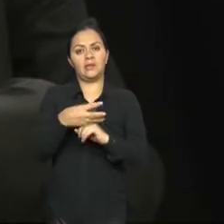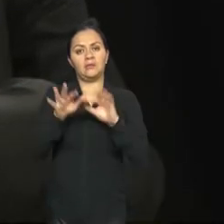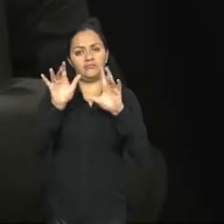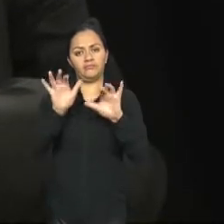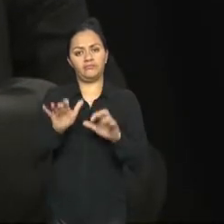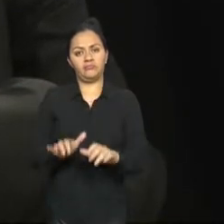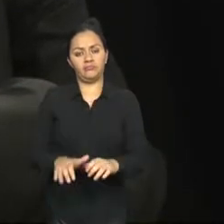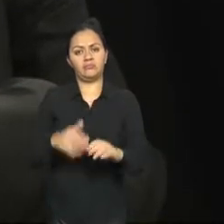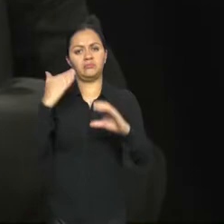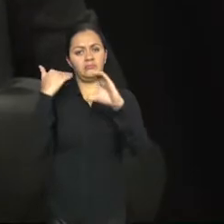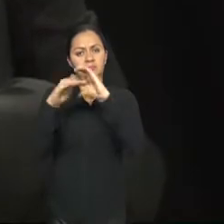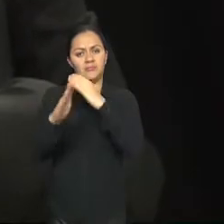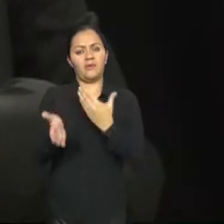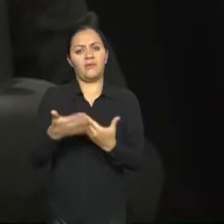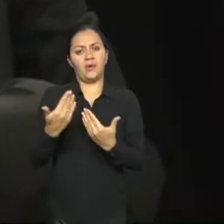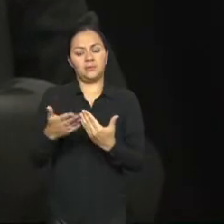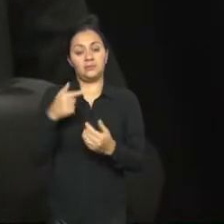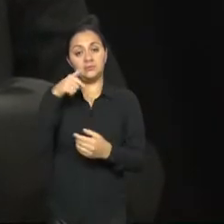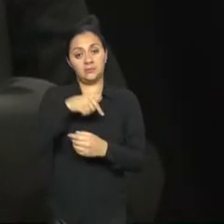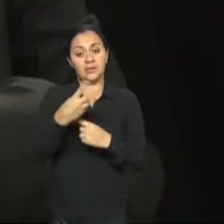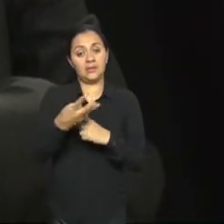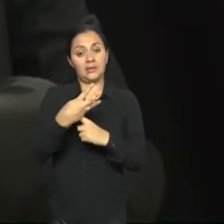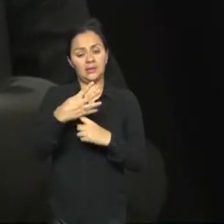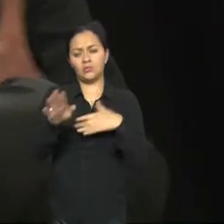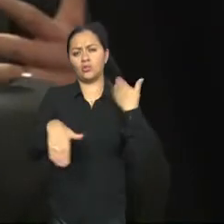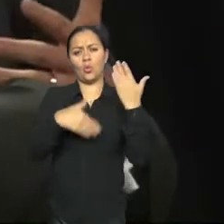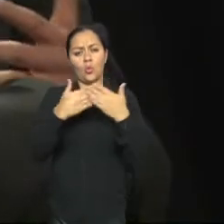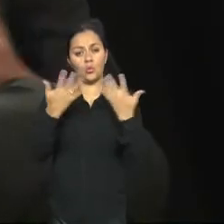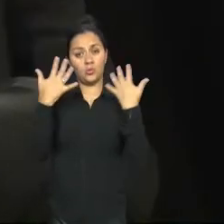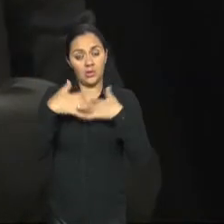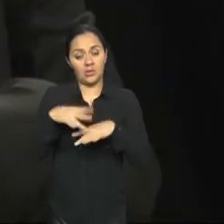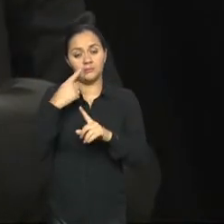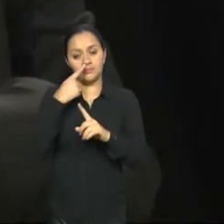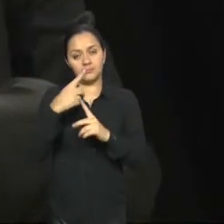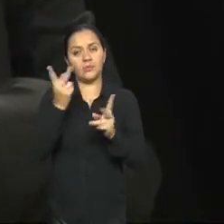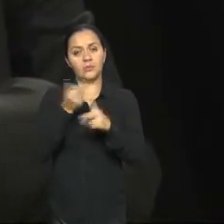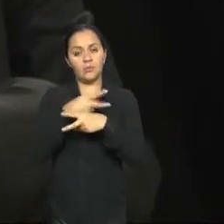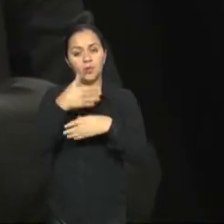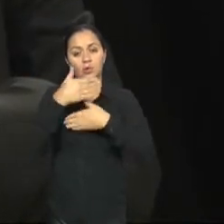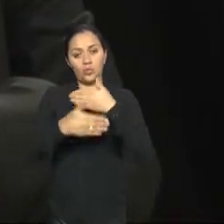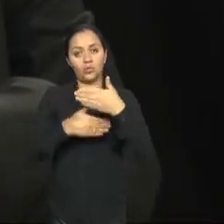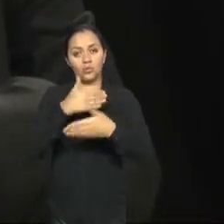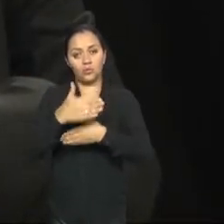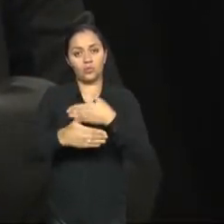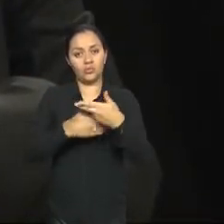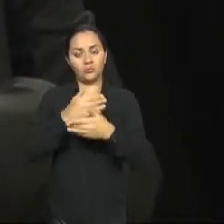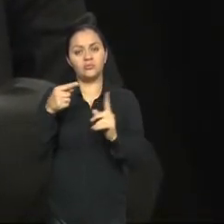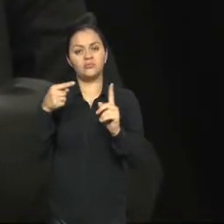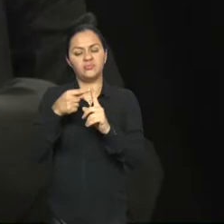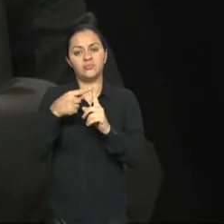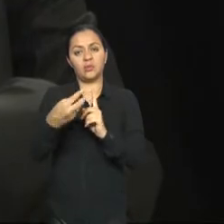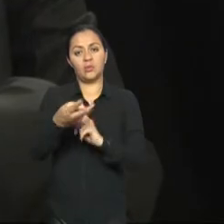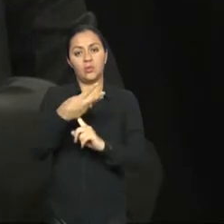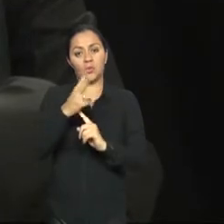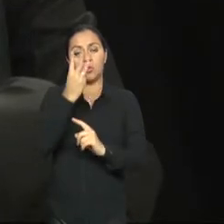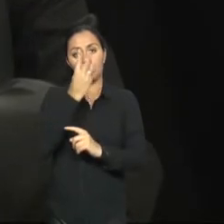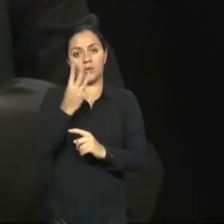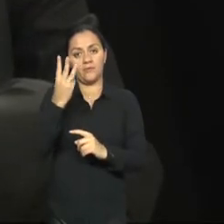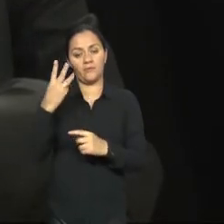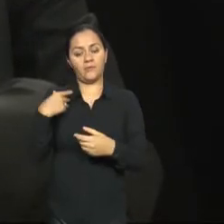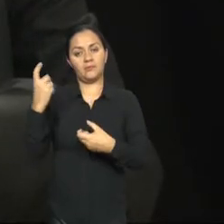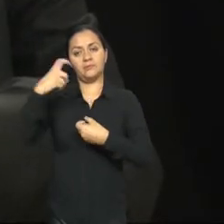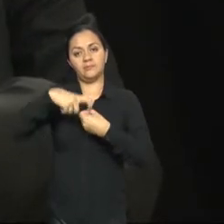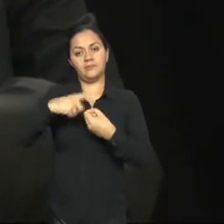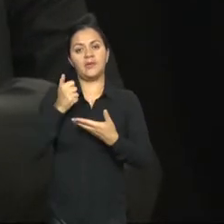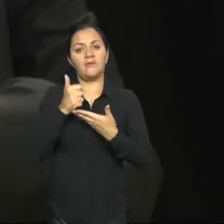decir, que el SRI, a través de toda su gama de procesos en la página de internet, ha incluido